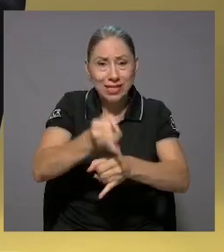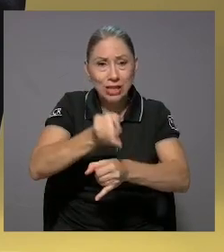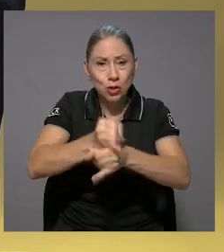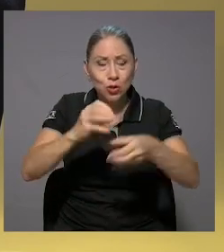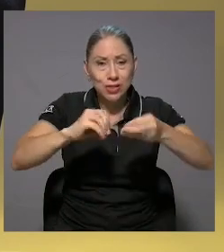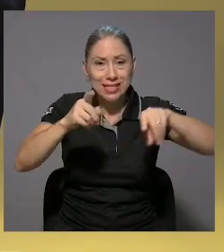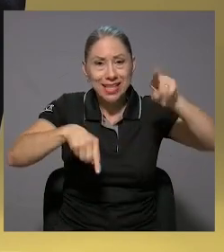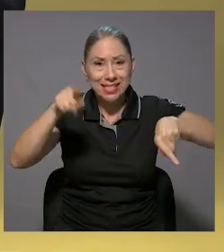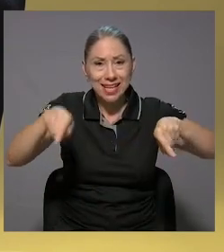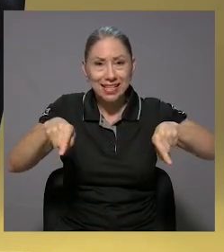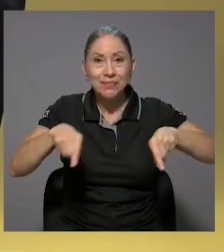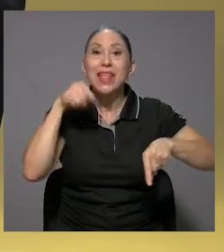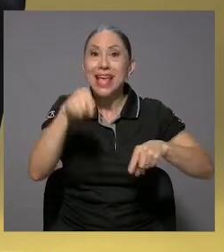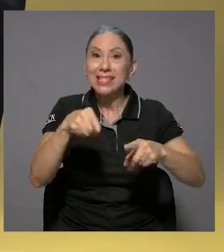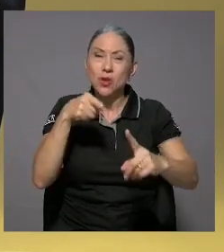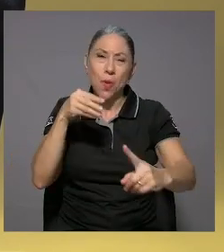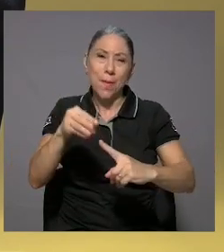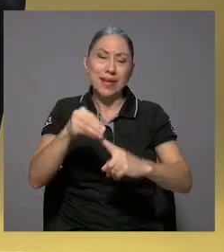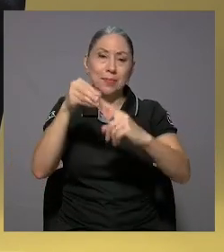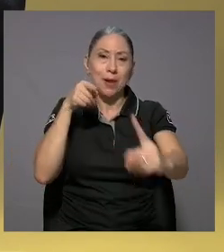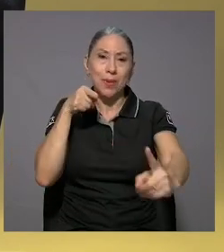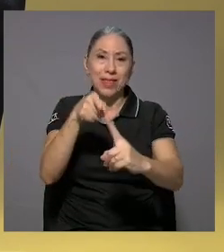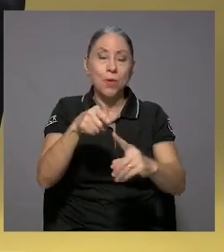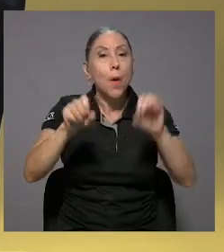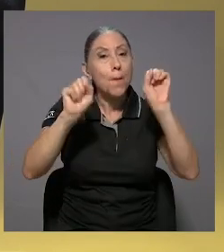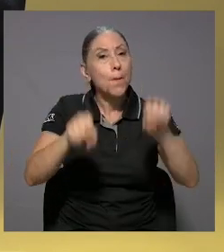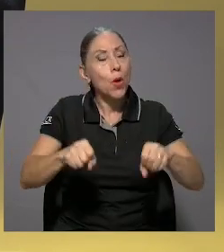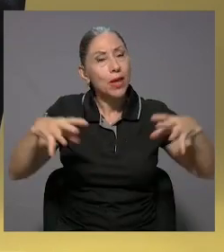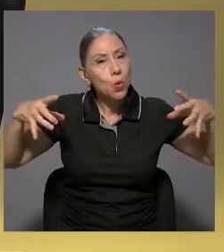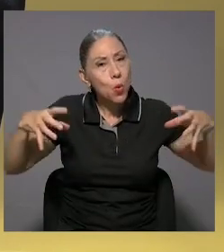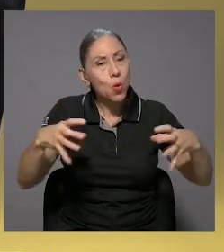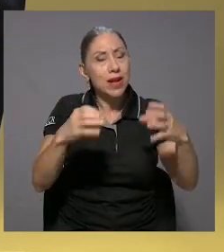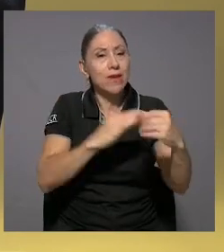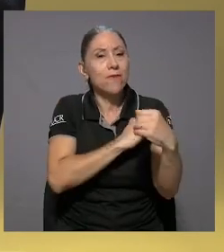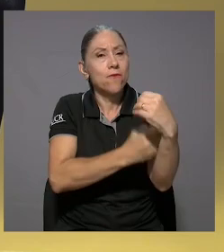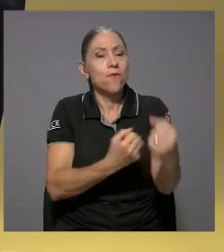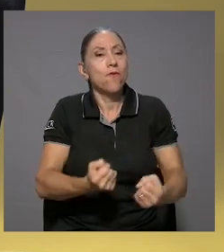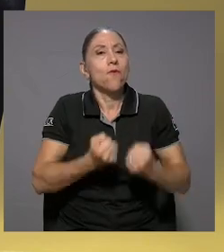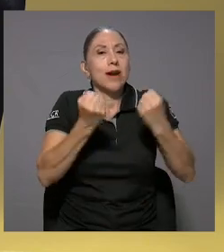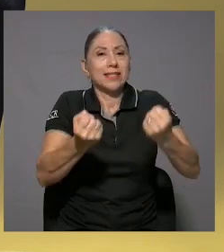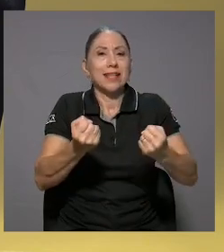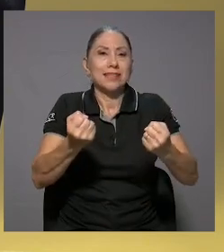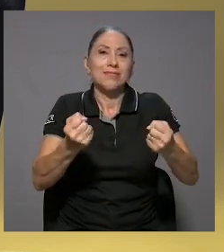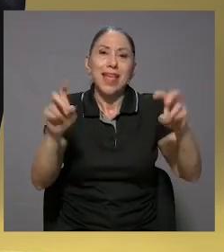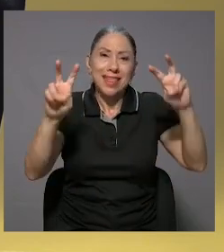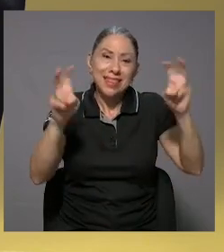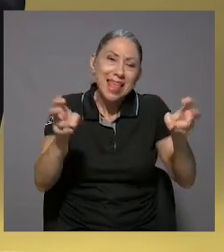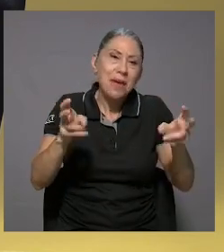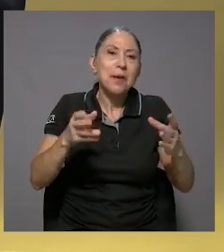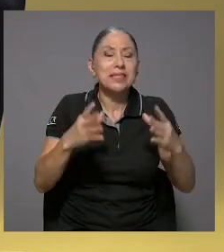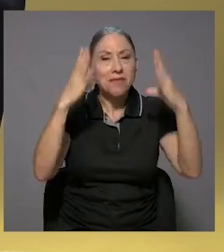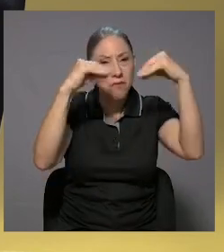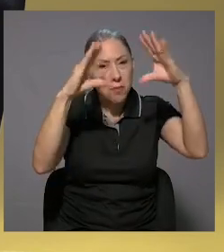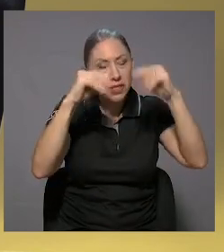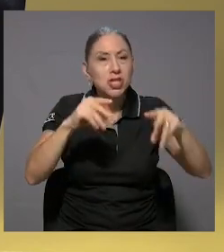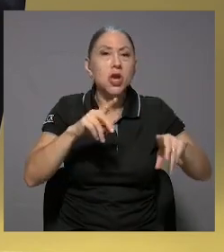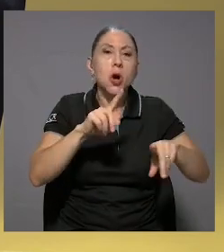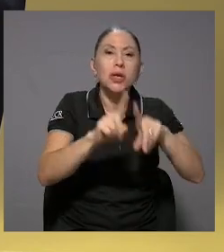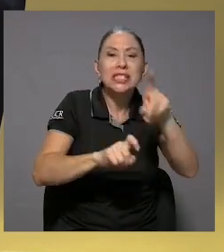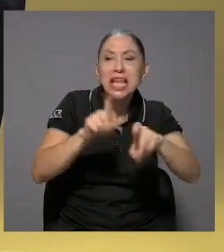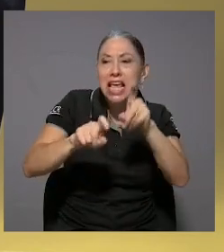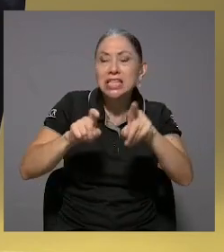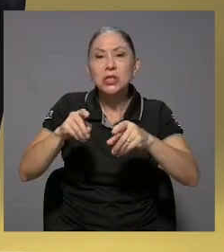poder unir fuerzas en temas de información auxiliar. Censos es el clásico, pueden ser